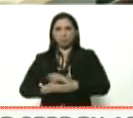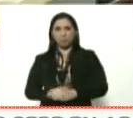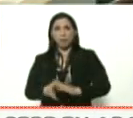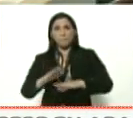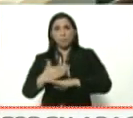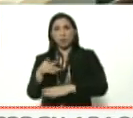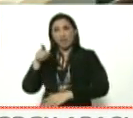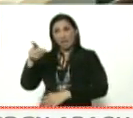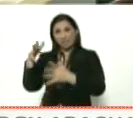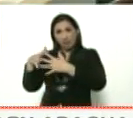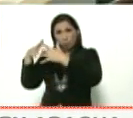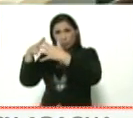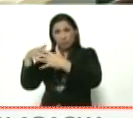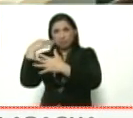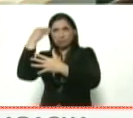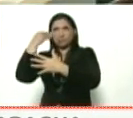eran